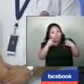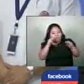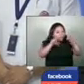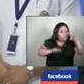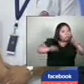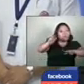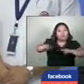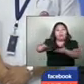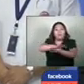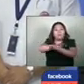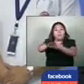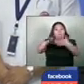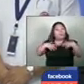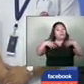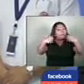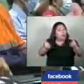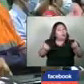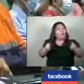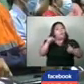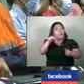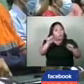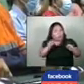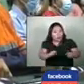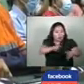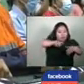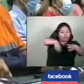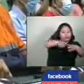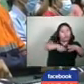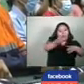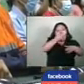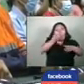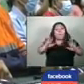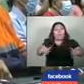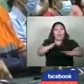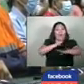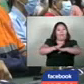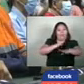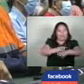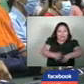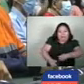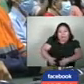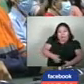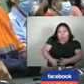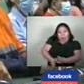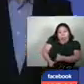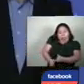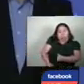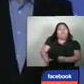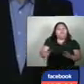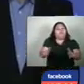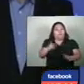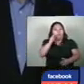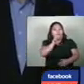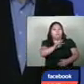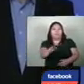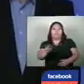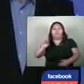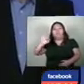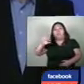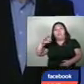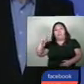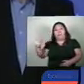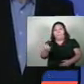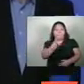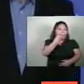cumplimiento de las medidas de bioseguridad y el manejo de alimentos para evitar enfermedades gastrointestinales. En total participaron más de 500